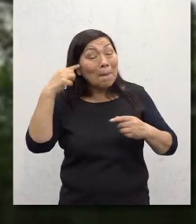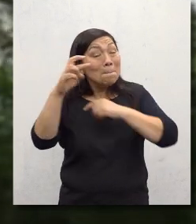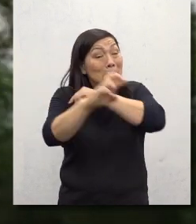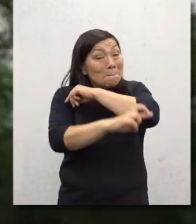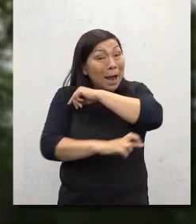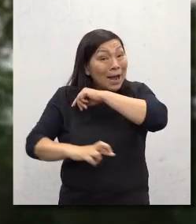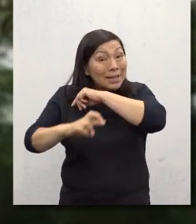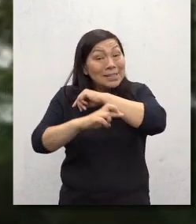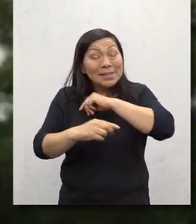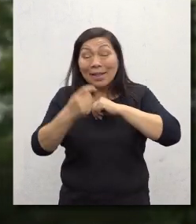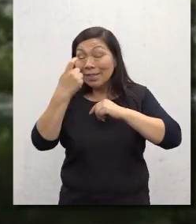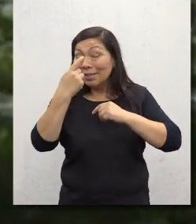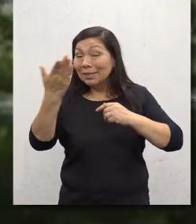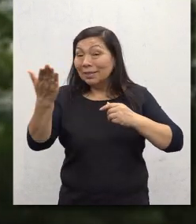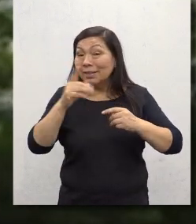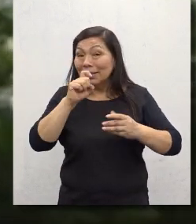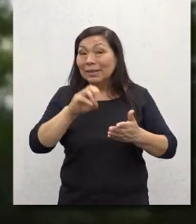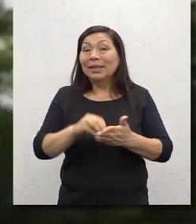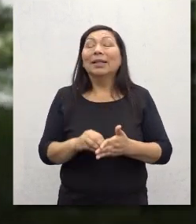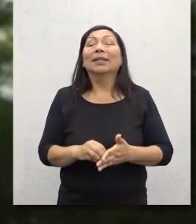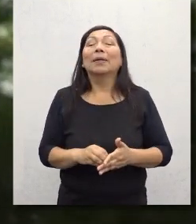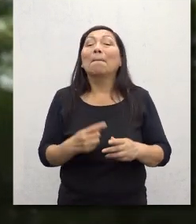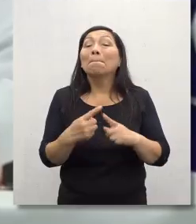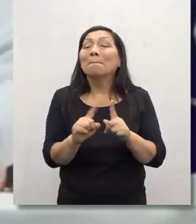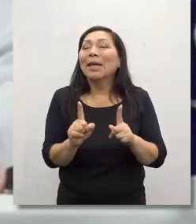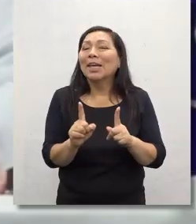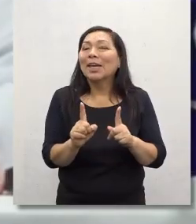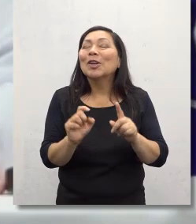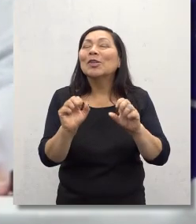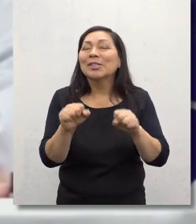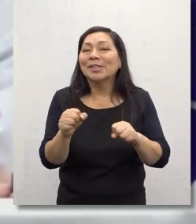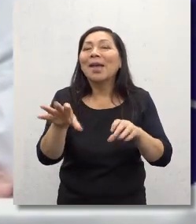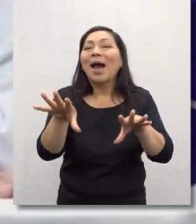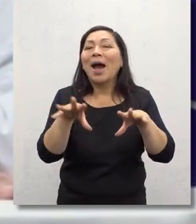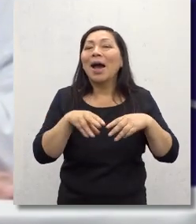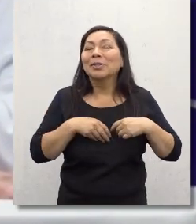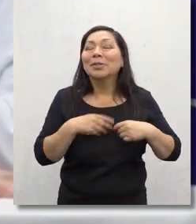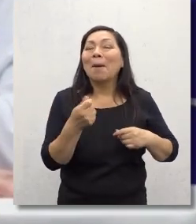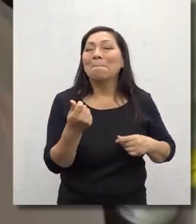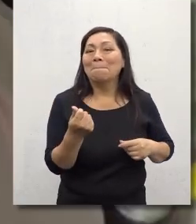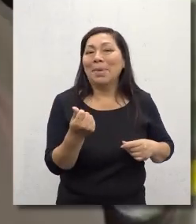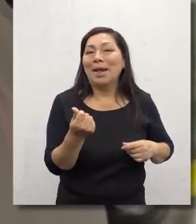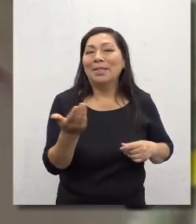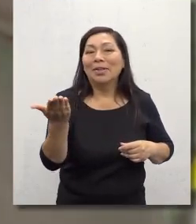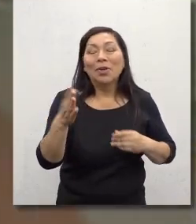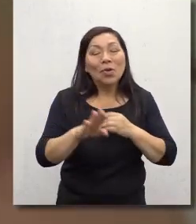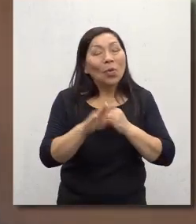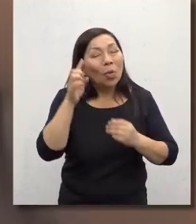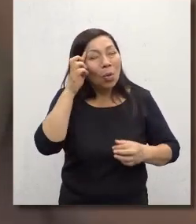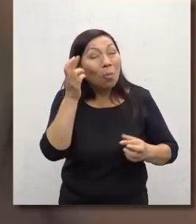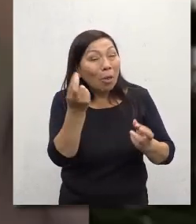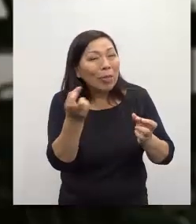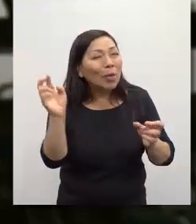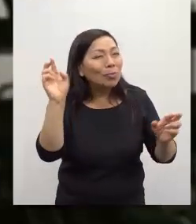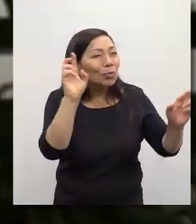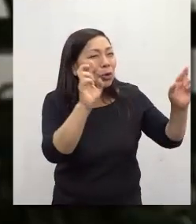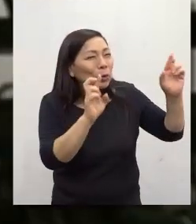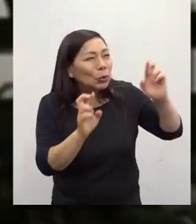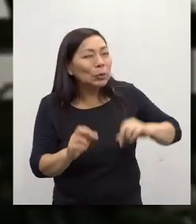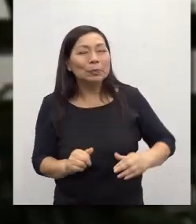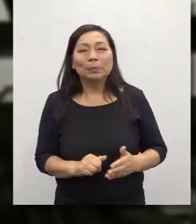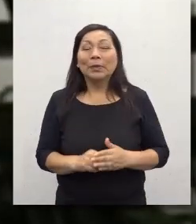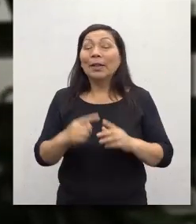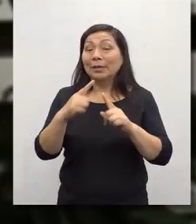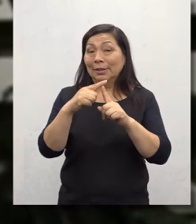partidos políticos financiarse con préstamos, pero sí aceptar dinero de fuentes dudosas. El